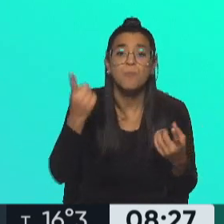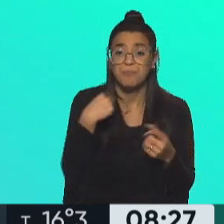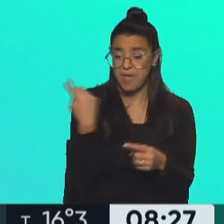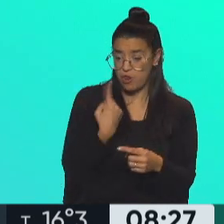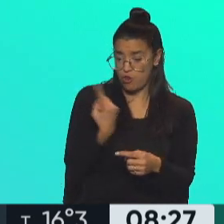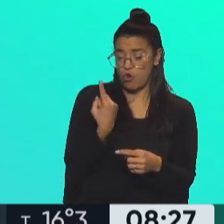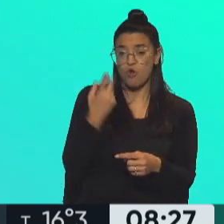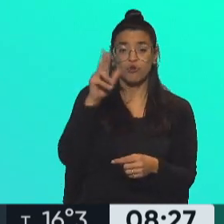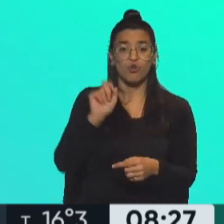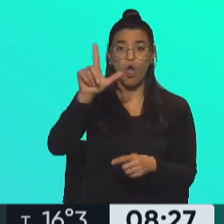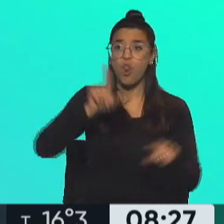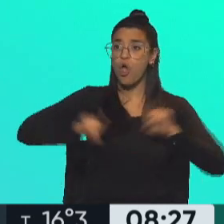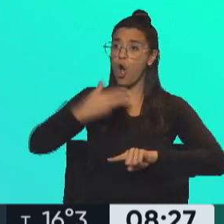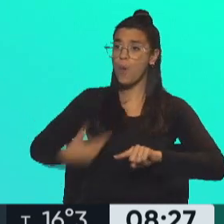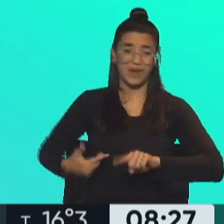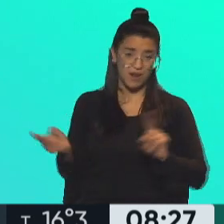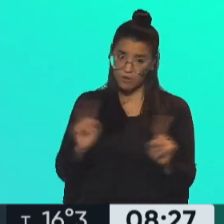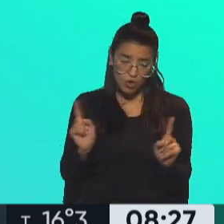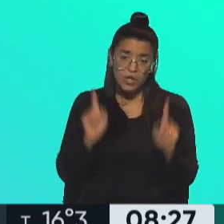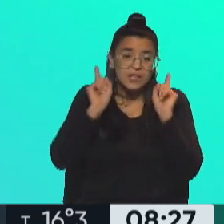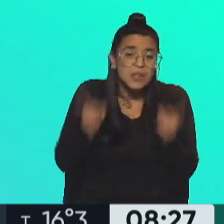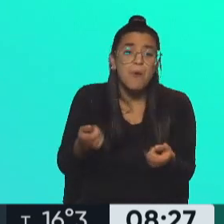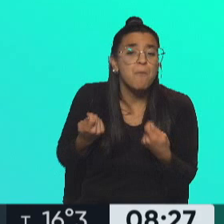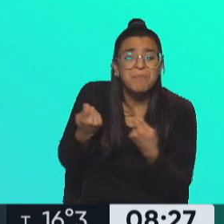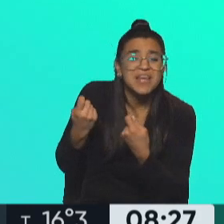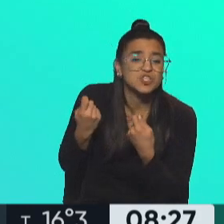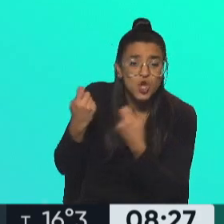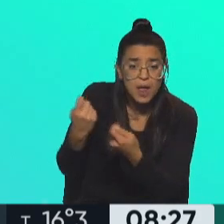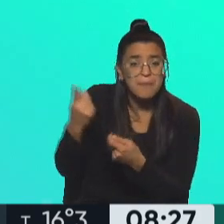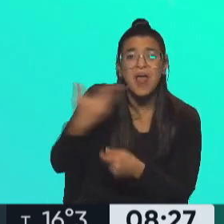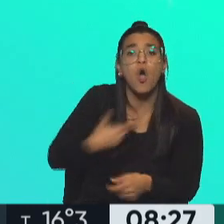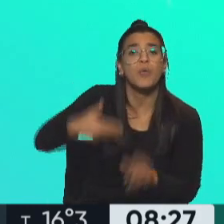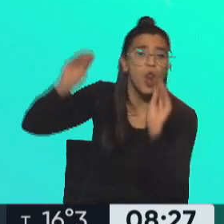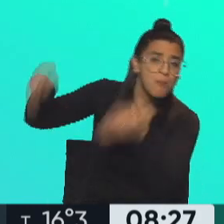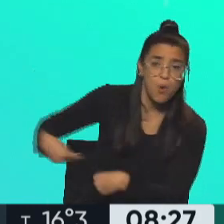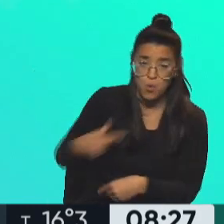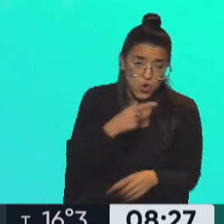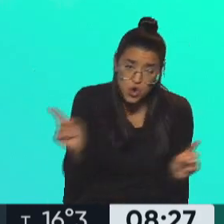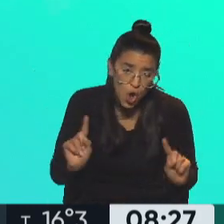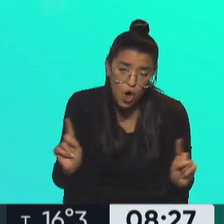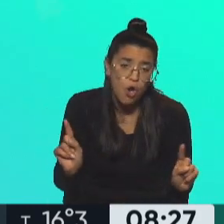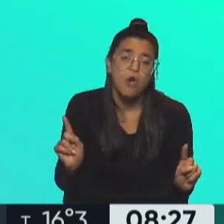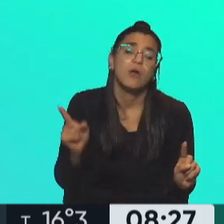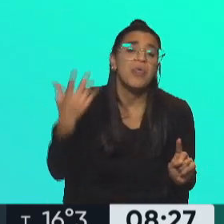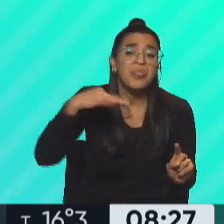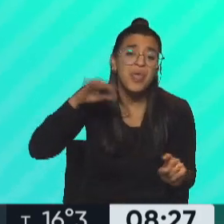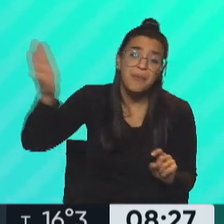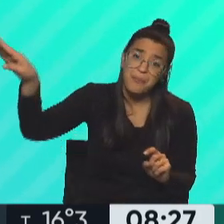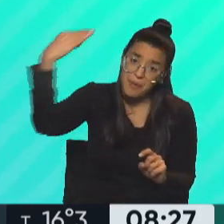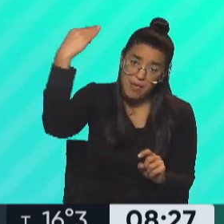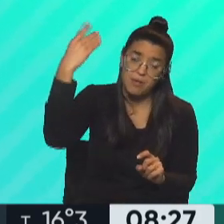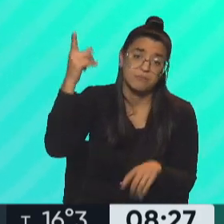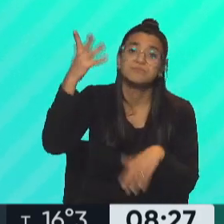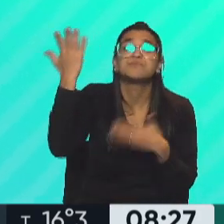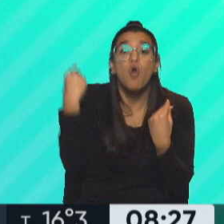no es el de gobernar y mucho menos el de presionar para que caiga el gobierno, que tiene que irse solo por